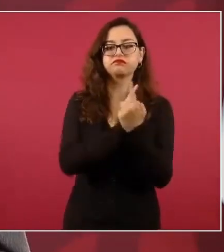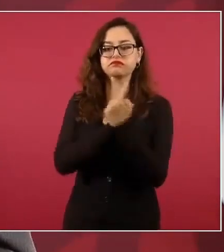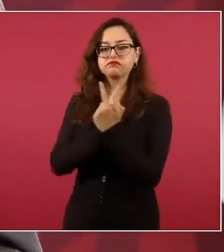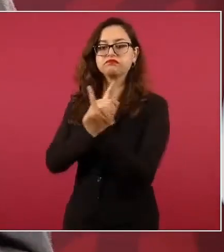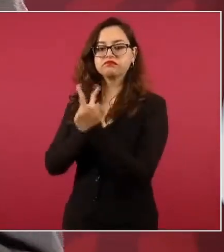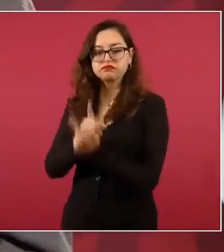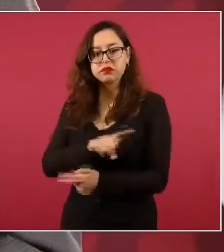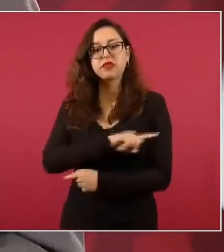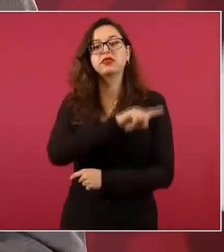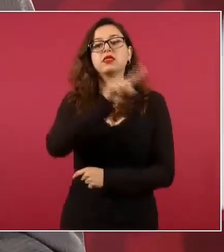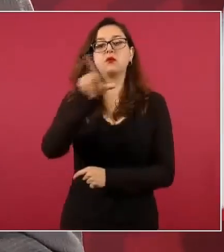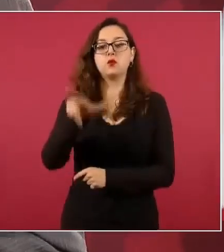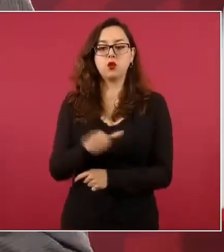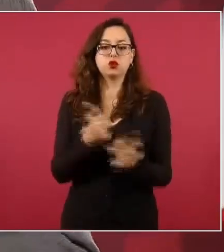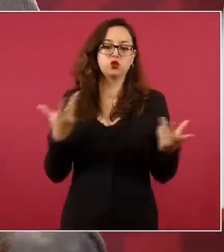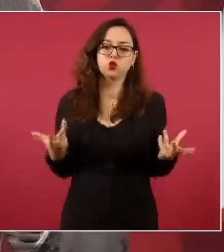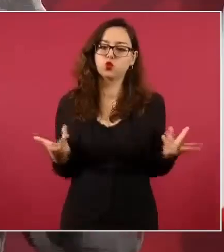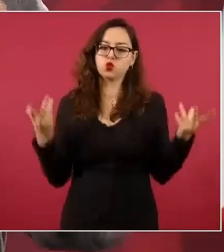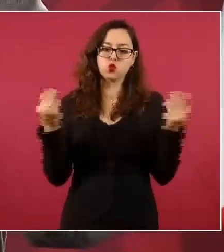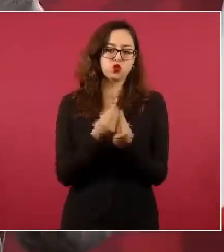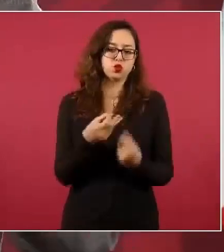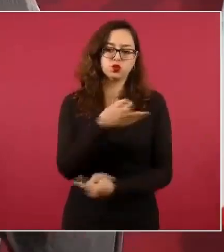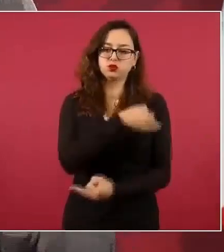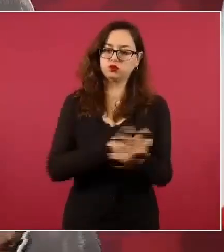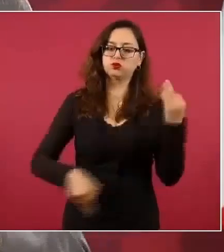y una reunión conjunta,